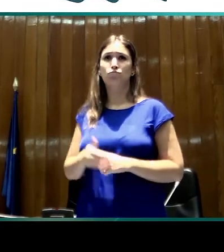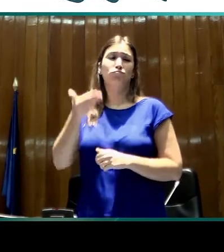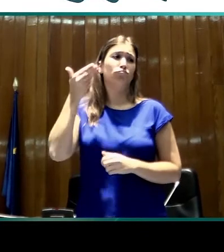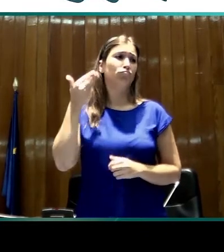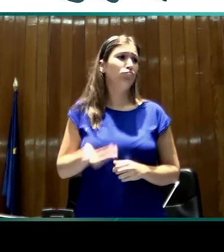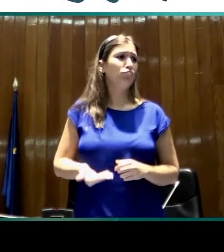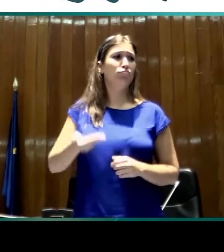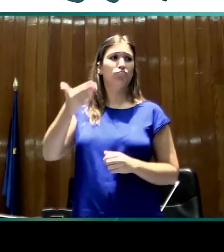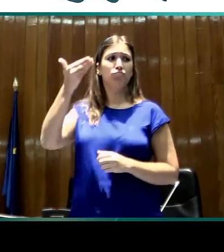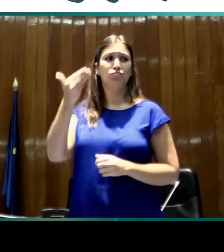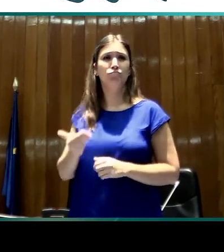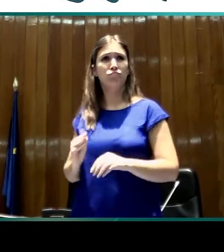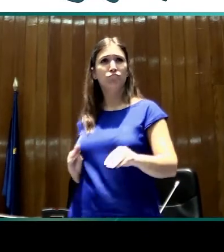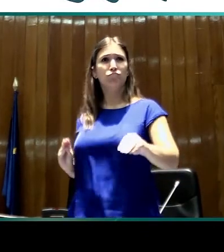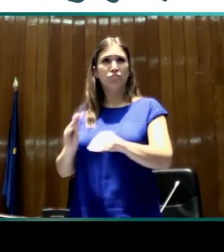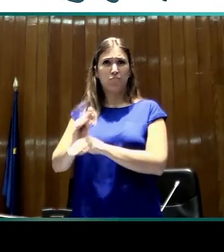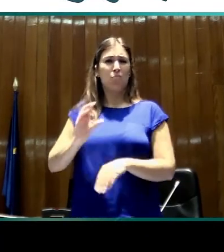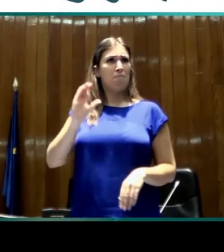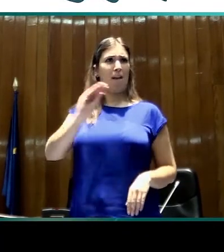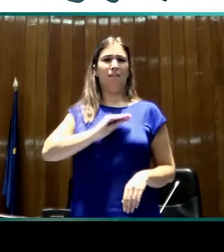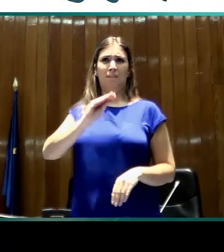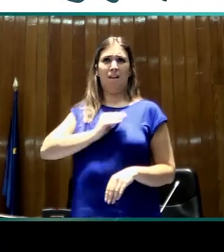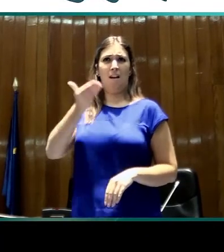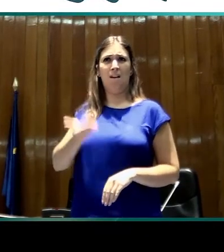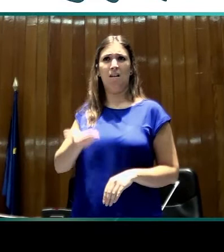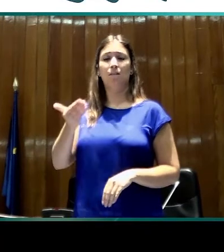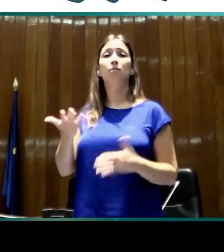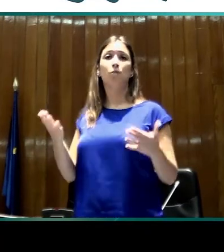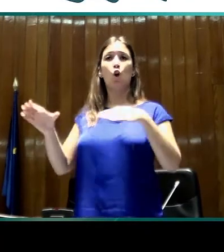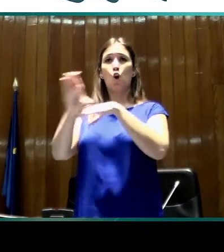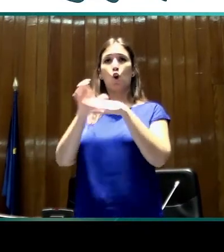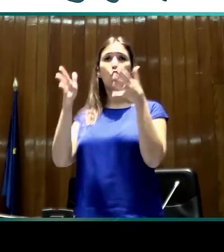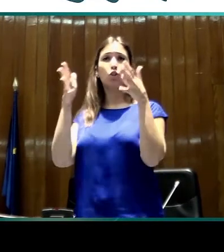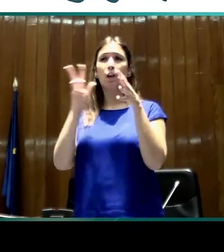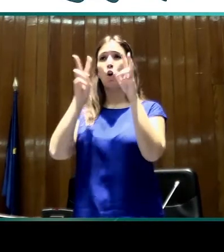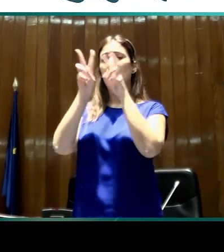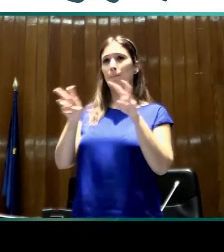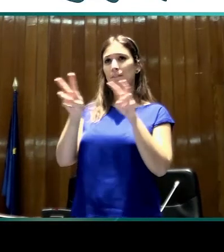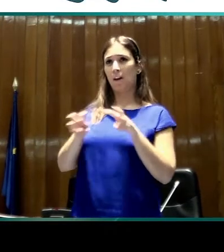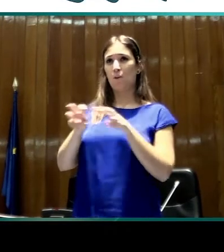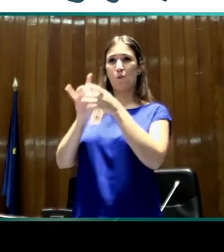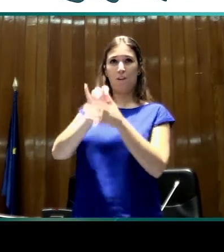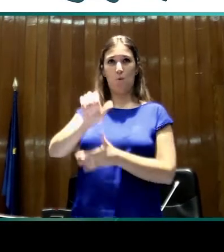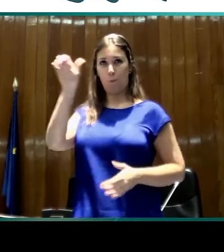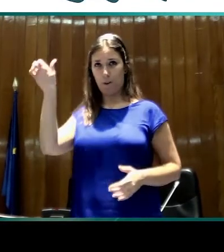fundamental y poderosísima del Consejo de Investigación de la Unión Europea.